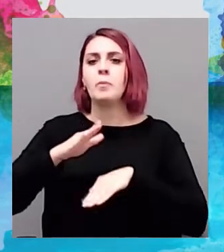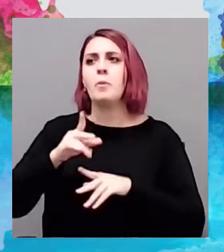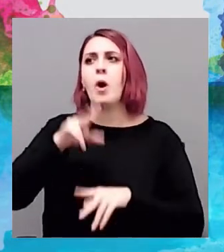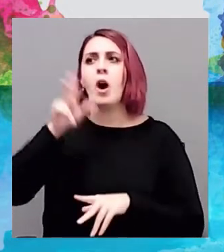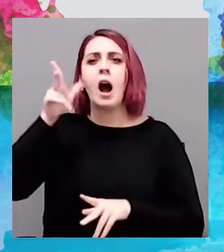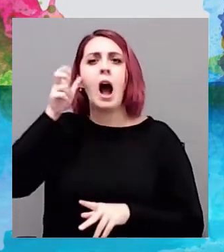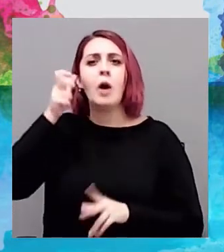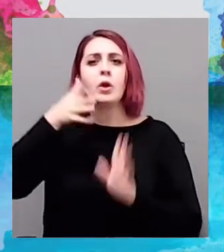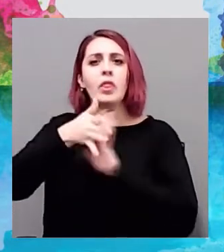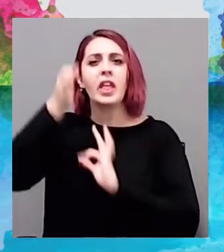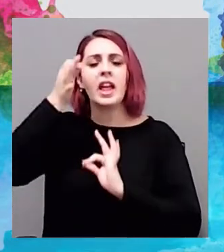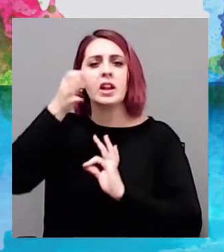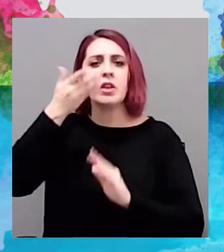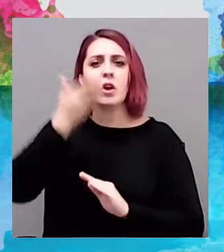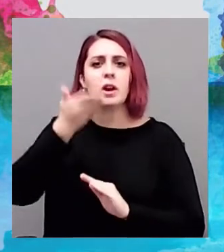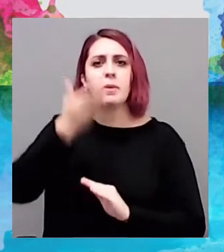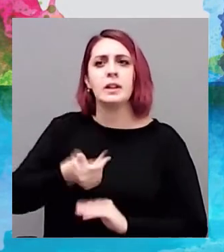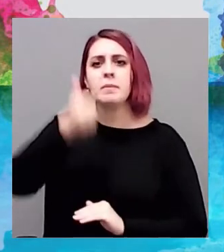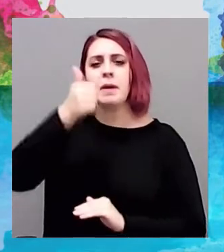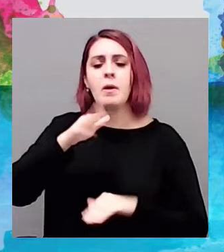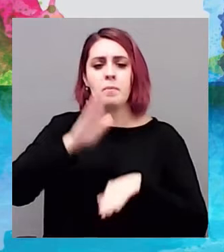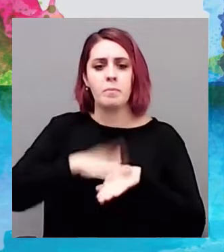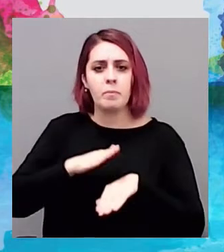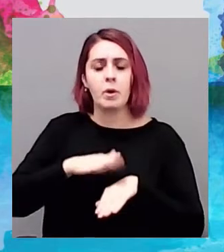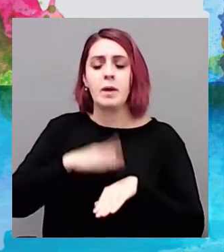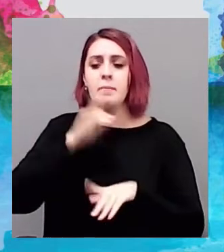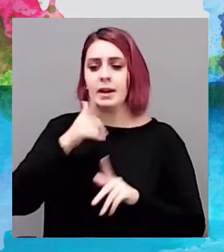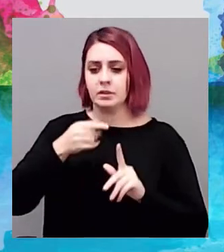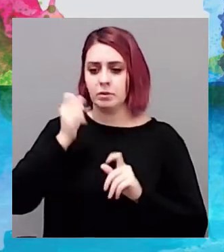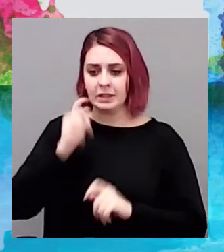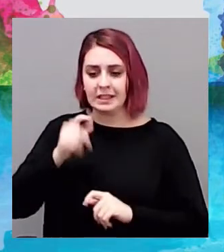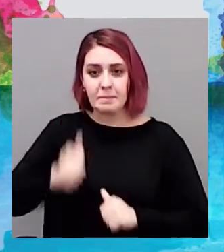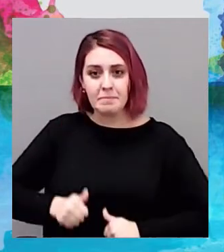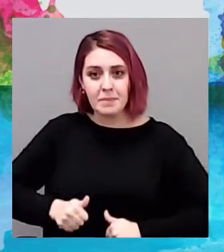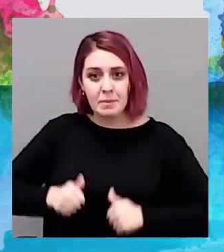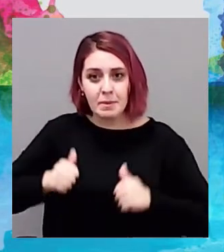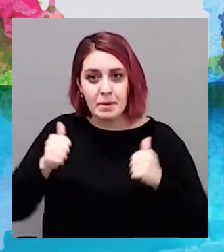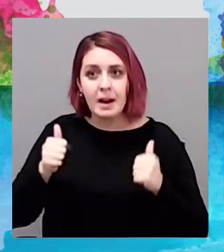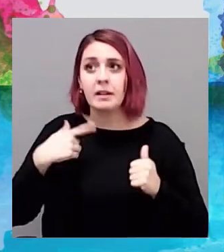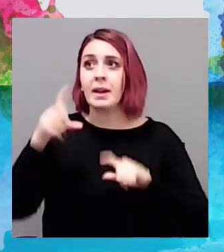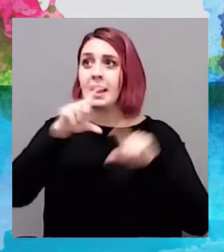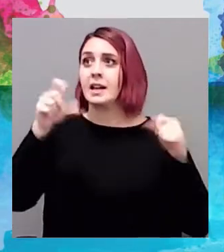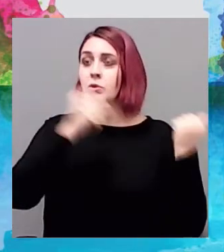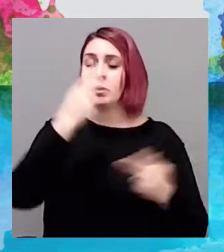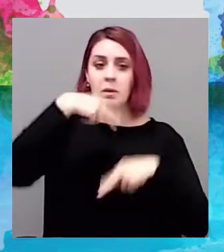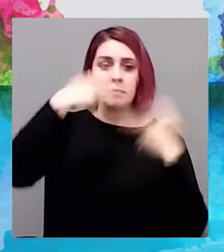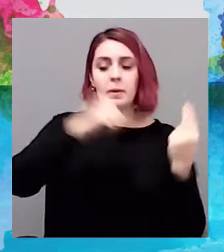cada vez se utiliza más y por qué cada vez las instituciones, tanto públicas como